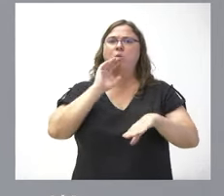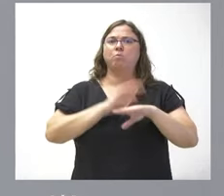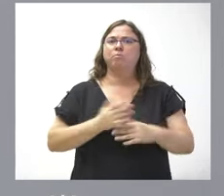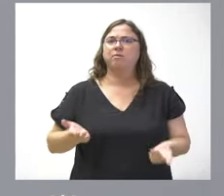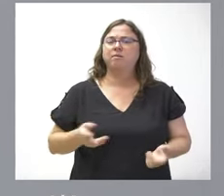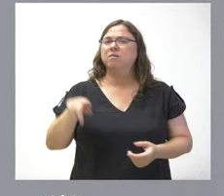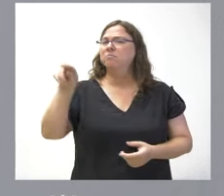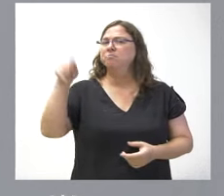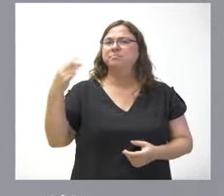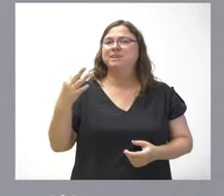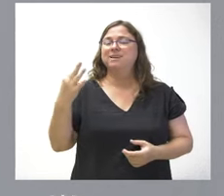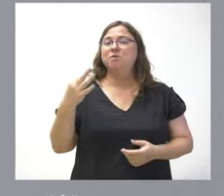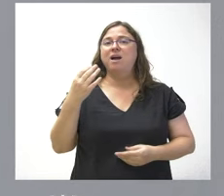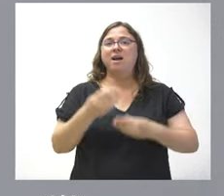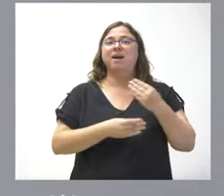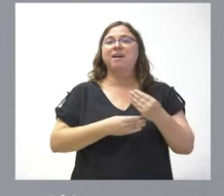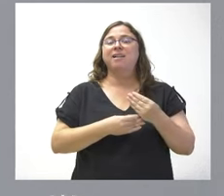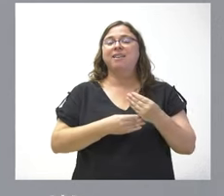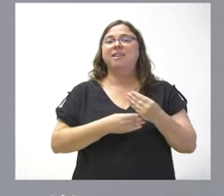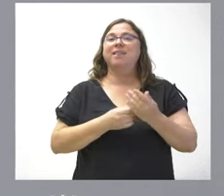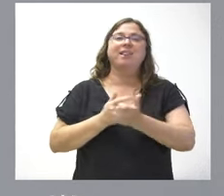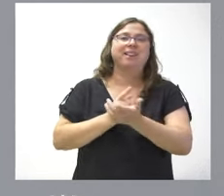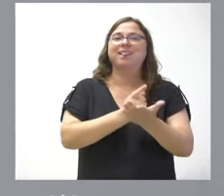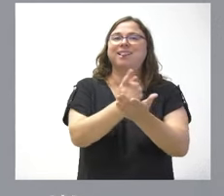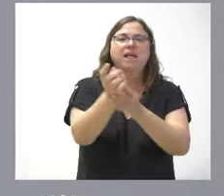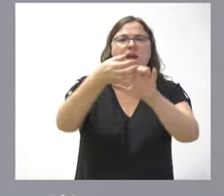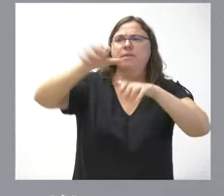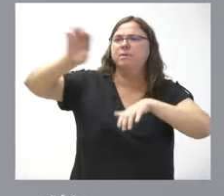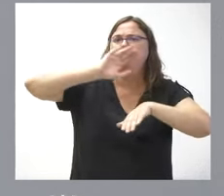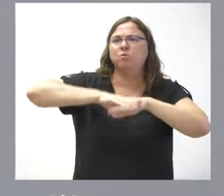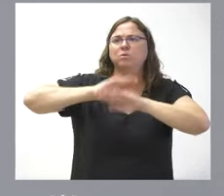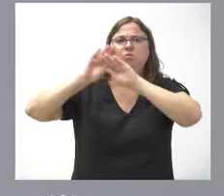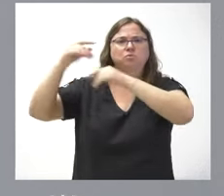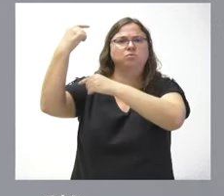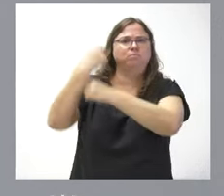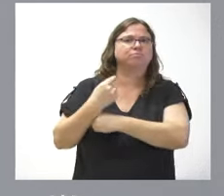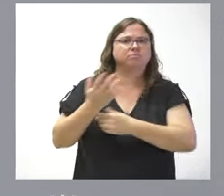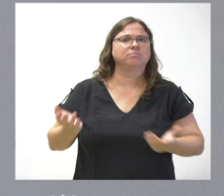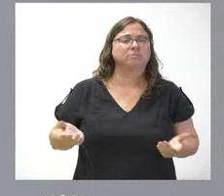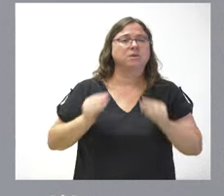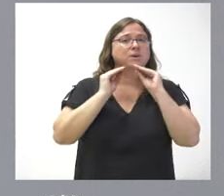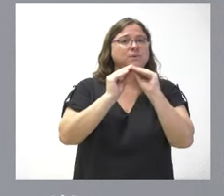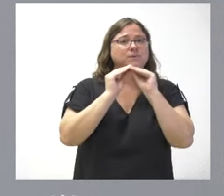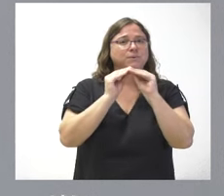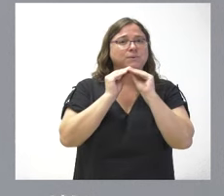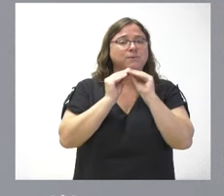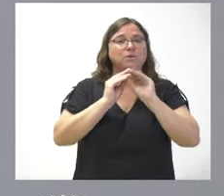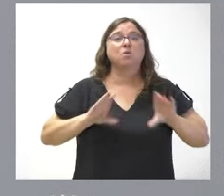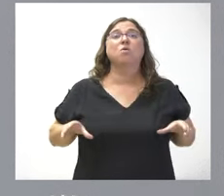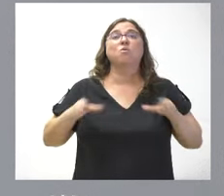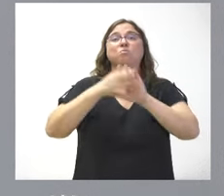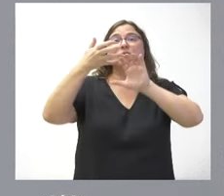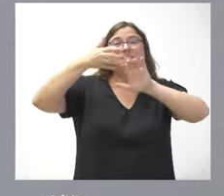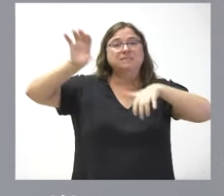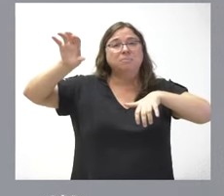básicamente llevar a cabo la hoja de ruta independentista que tenían desarrollado los partidos separ